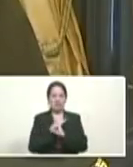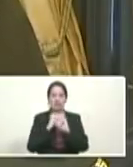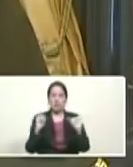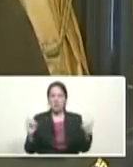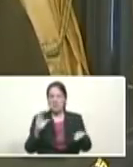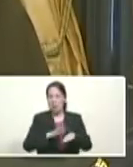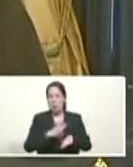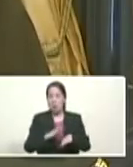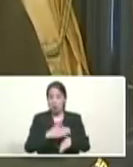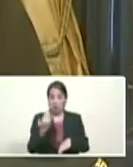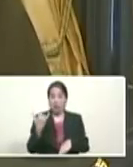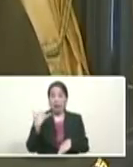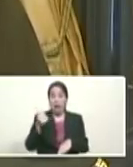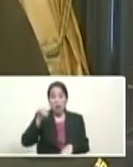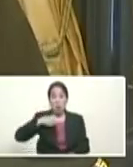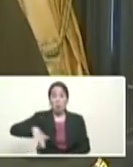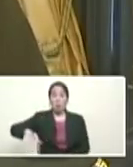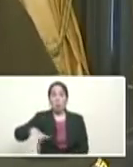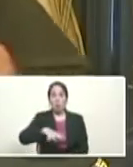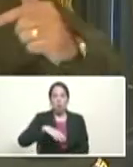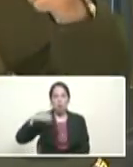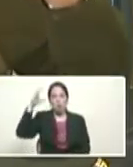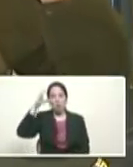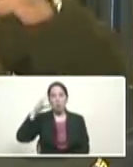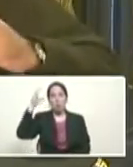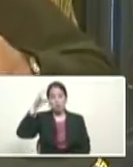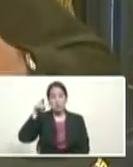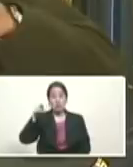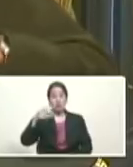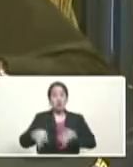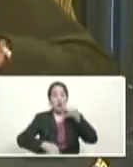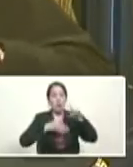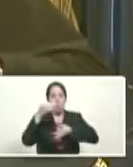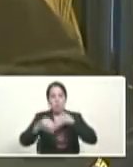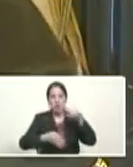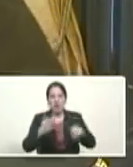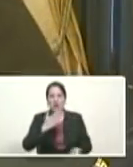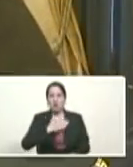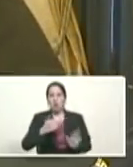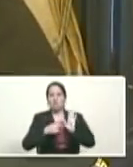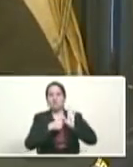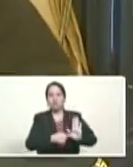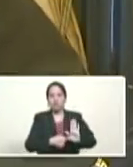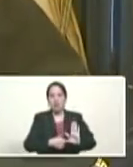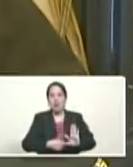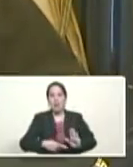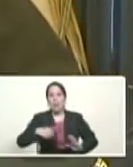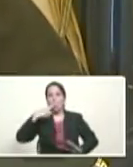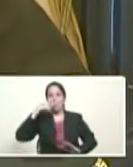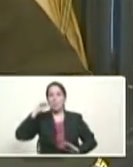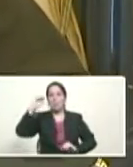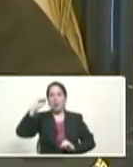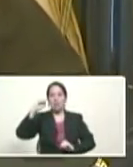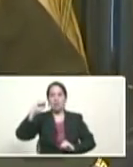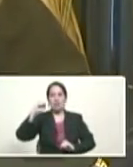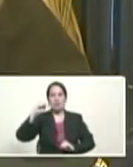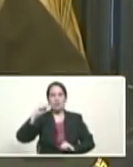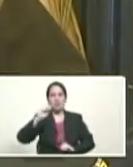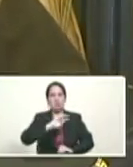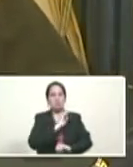conciencia eso lo que explica porque yo estoy aquí al frente del mando de la república en la